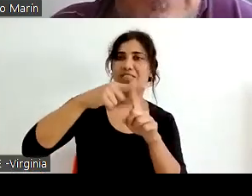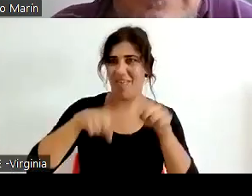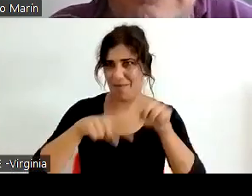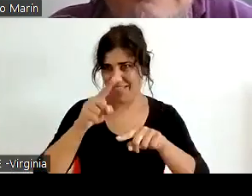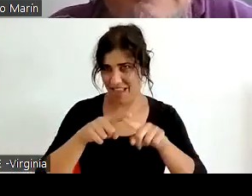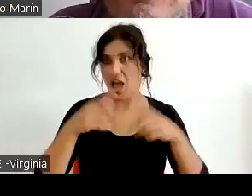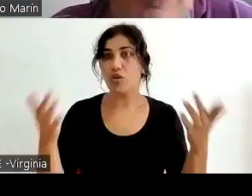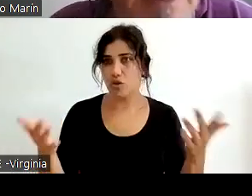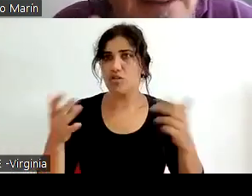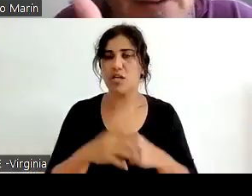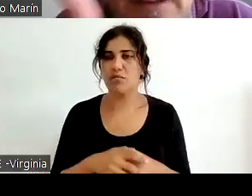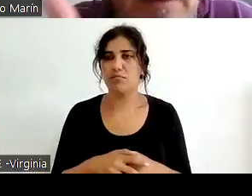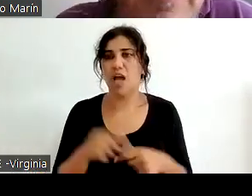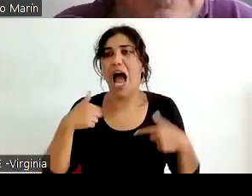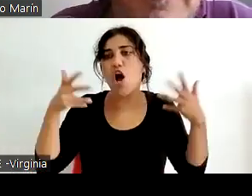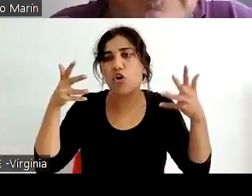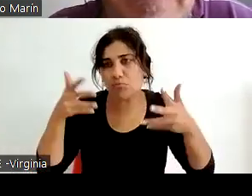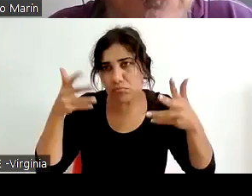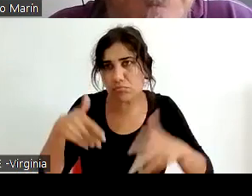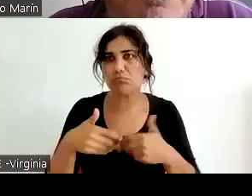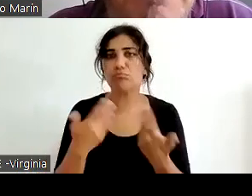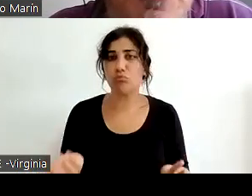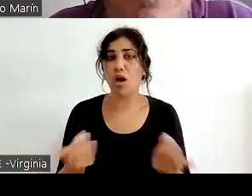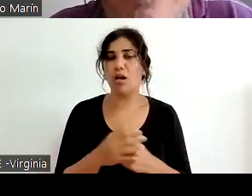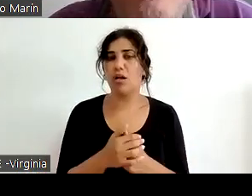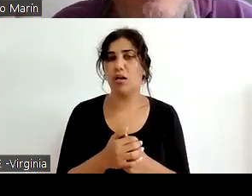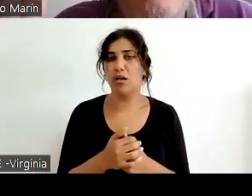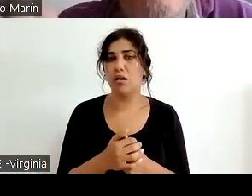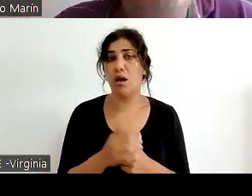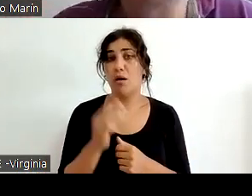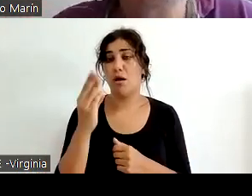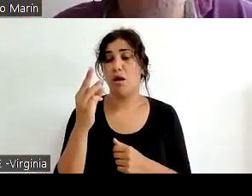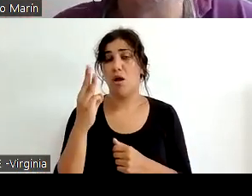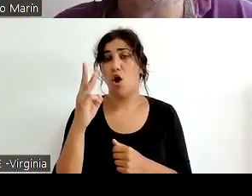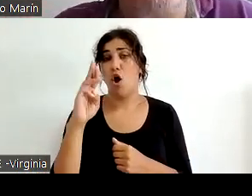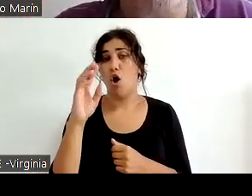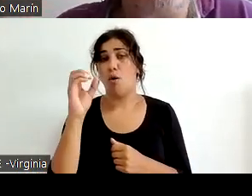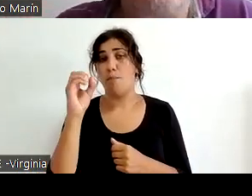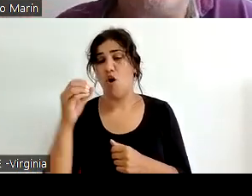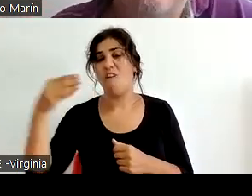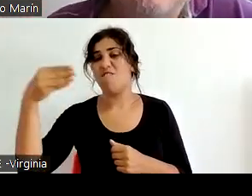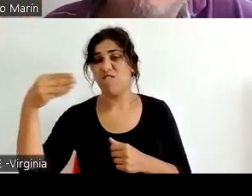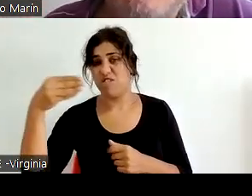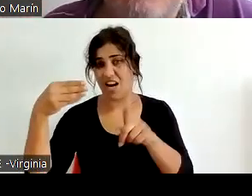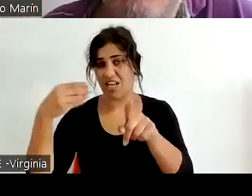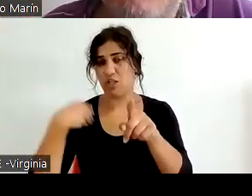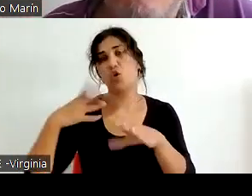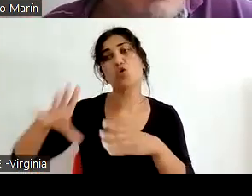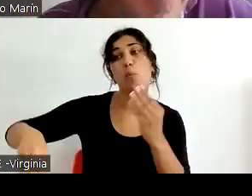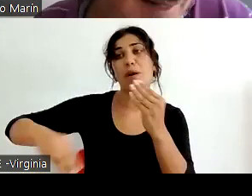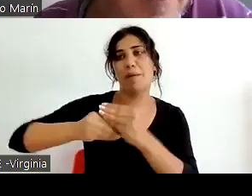tanto, nuestra recomendación es que tengáis ProBalance como suplemento y que podamos utilizarlo en